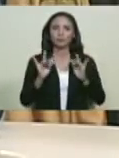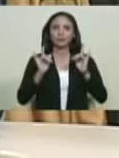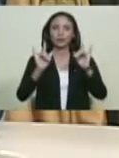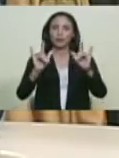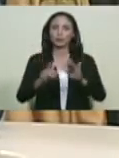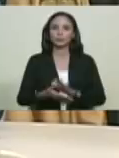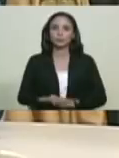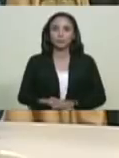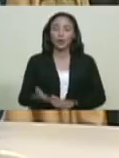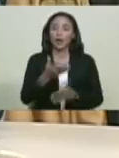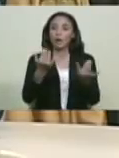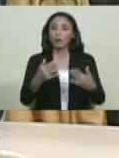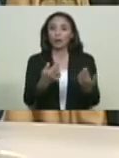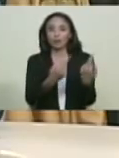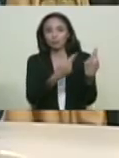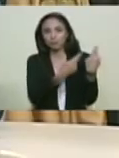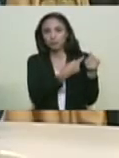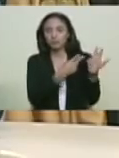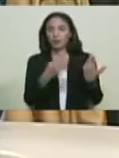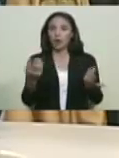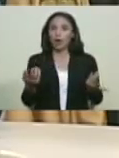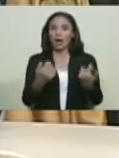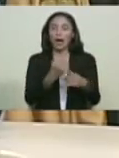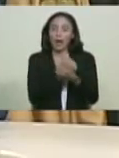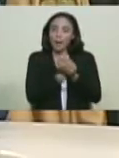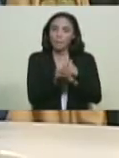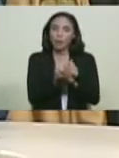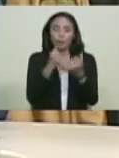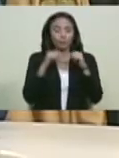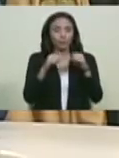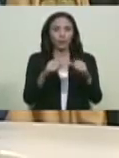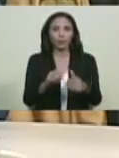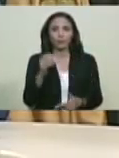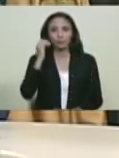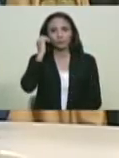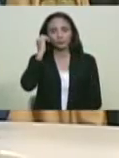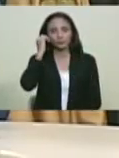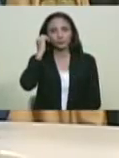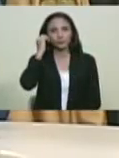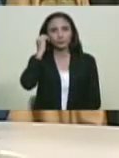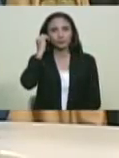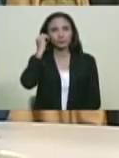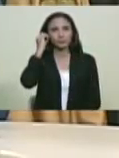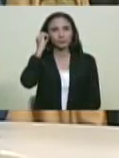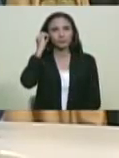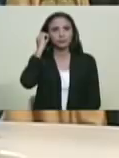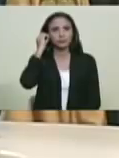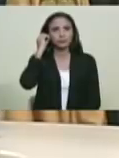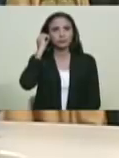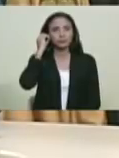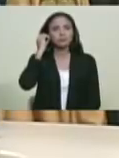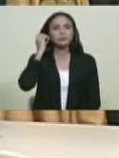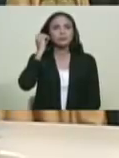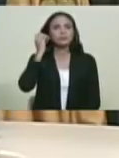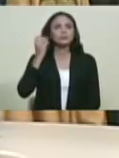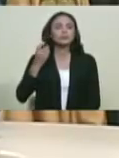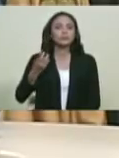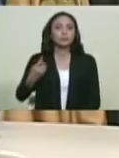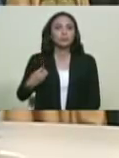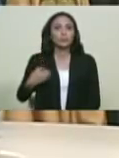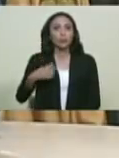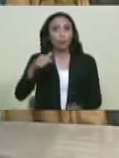compromiso y de hermandad permanente hoy también lunes quisiera